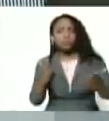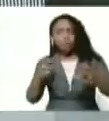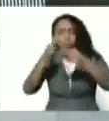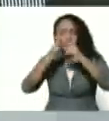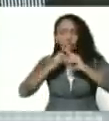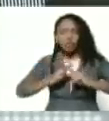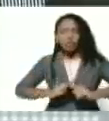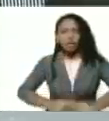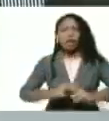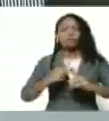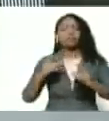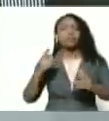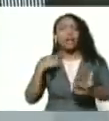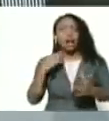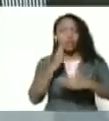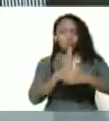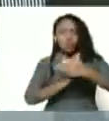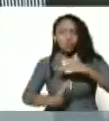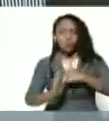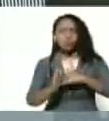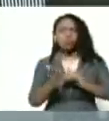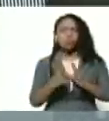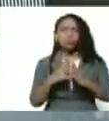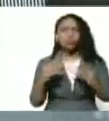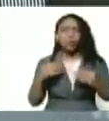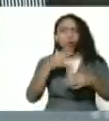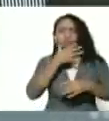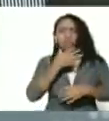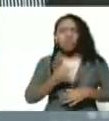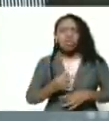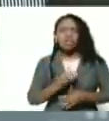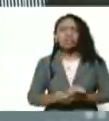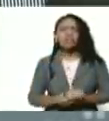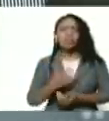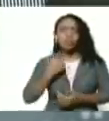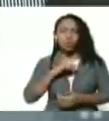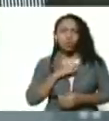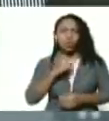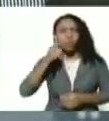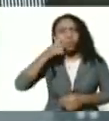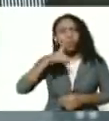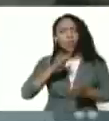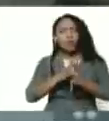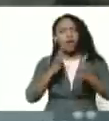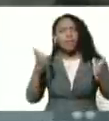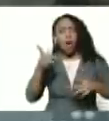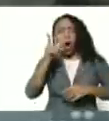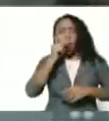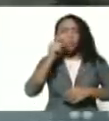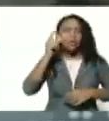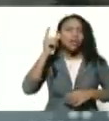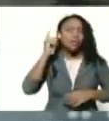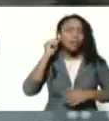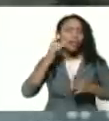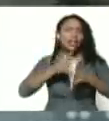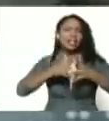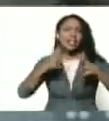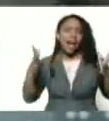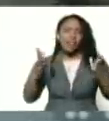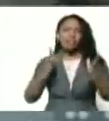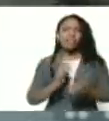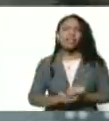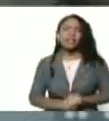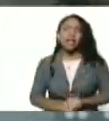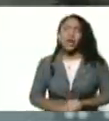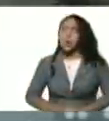la nobleza, en la sencillez. Somos un pueblo de grandes hombres y grandes mujeres. Y